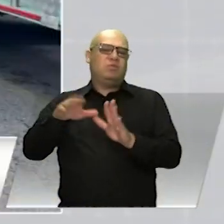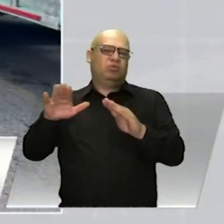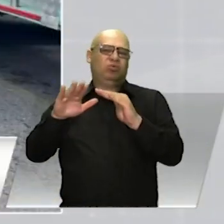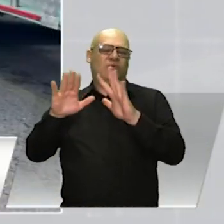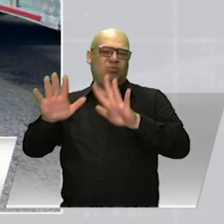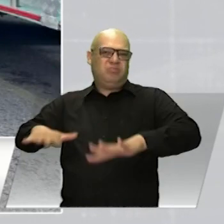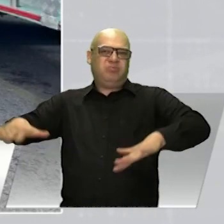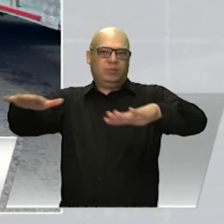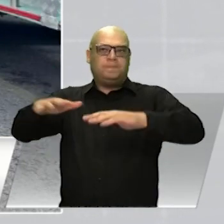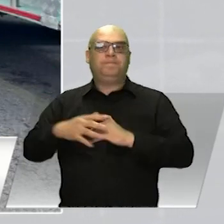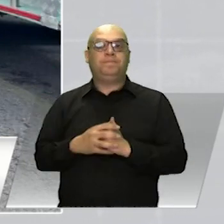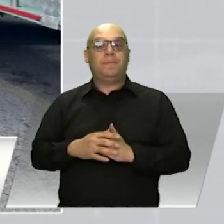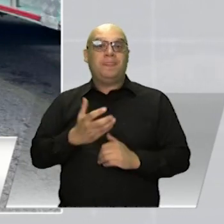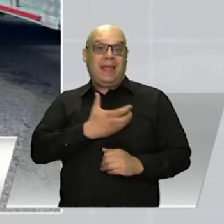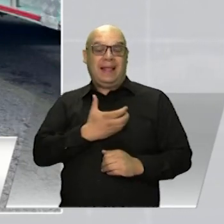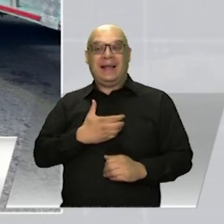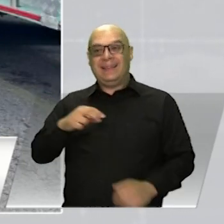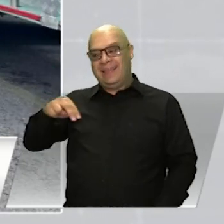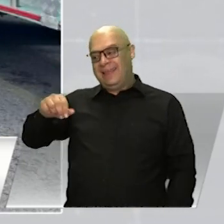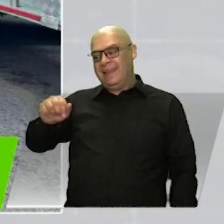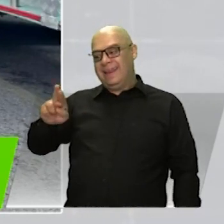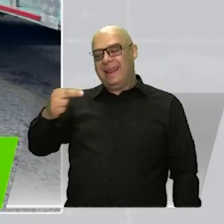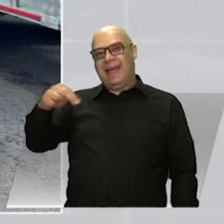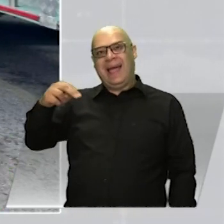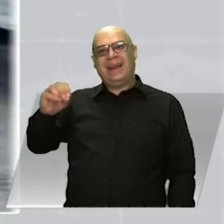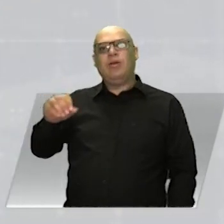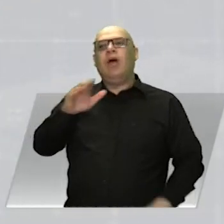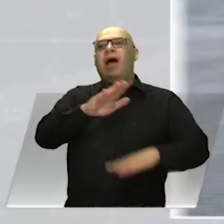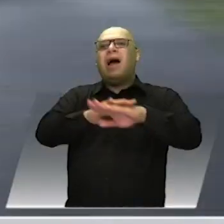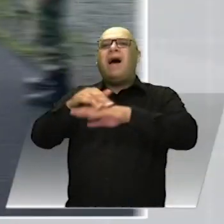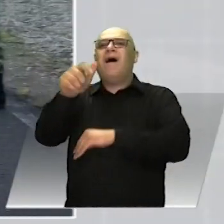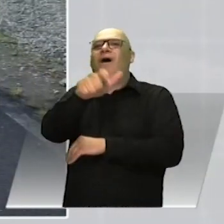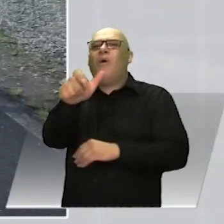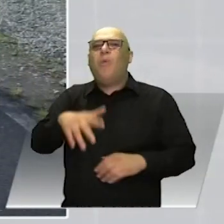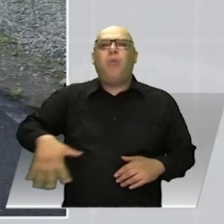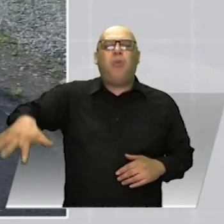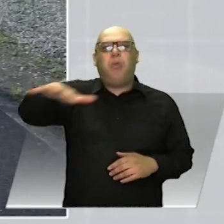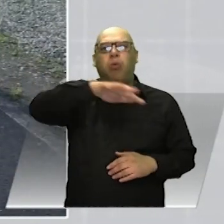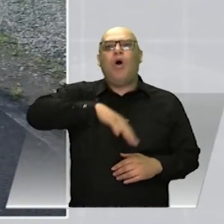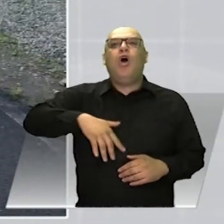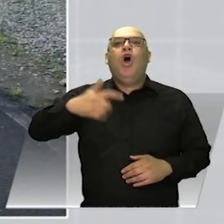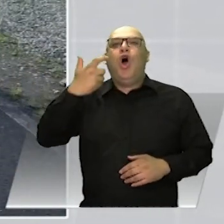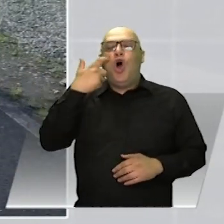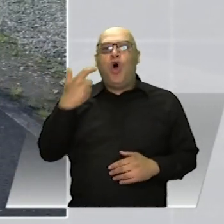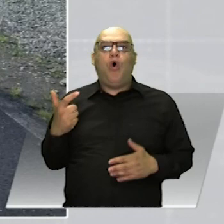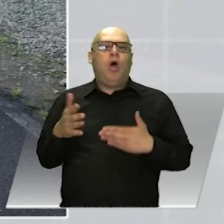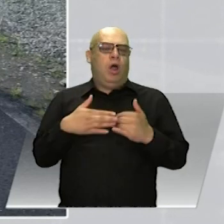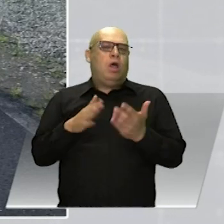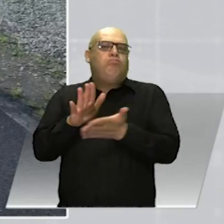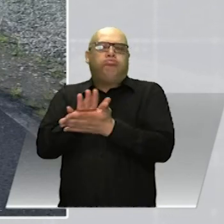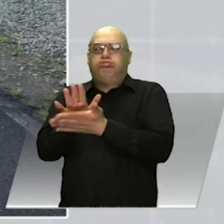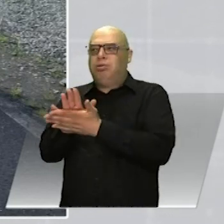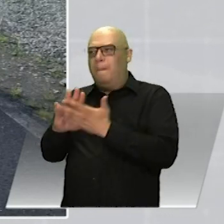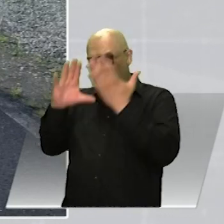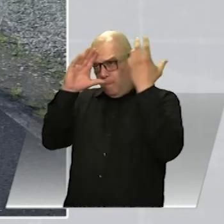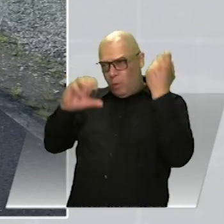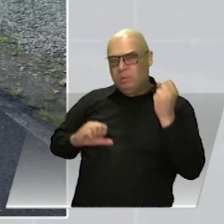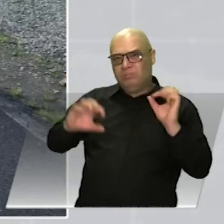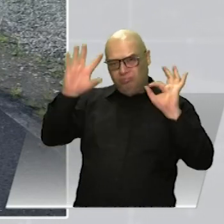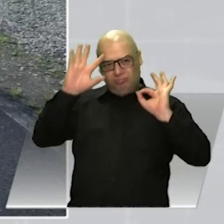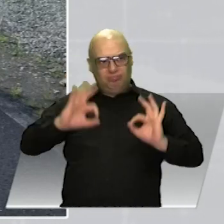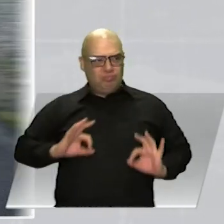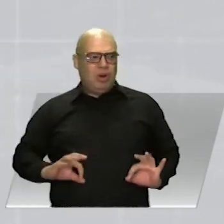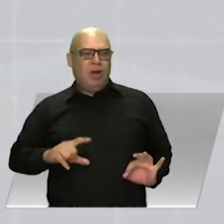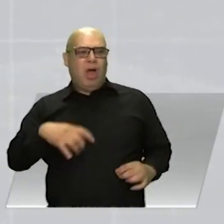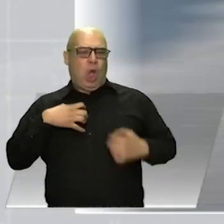el alcalde de nariño también convocó a los habitantes de su municipio a dar un paso hacia la confianza institucional y vencer